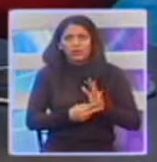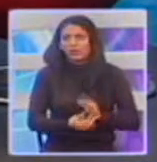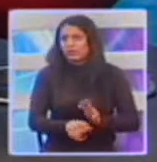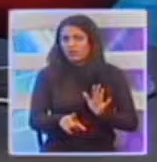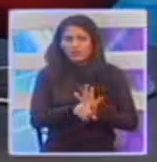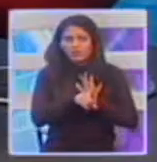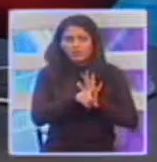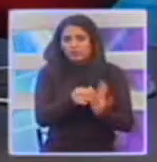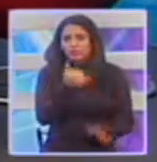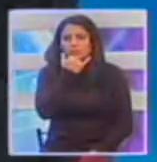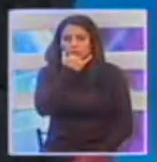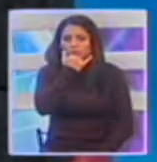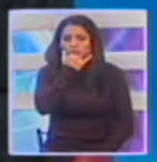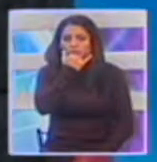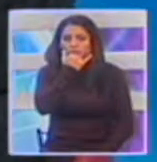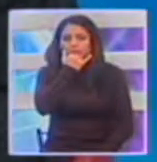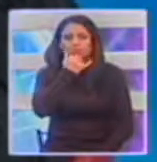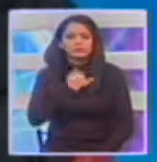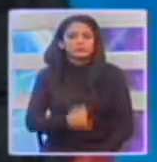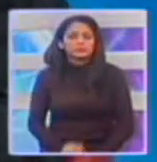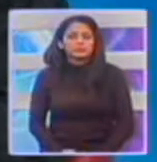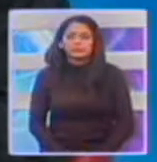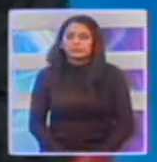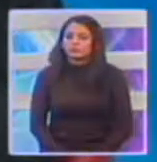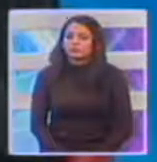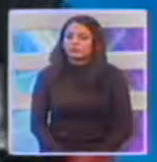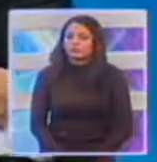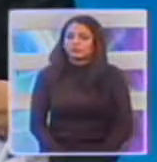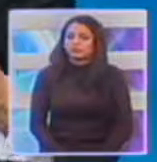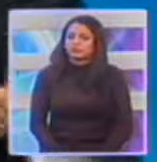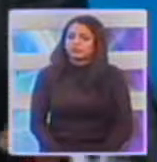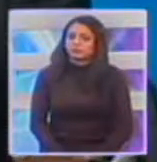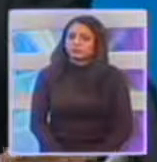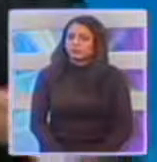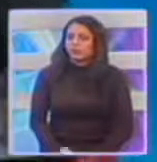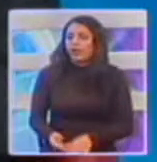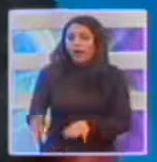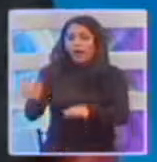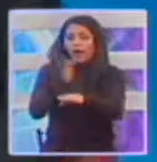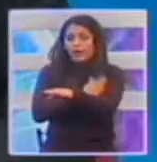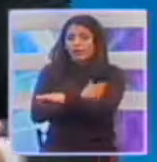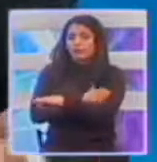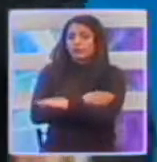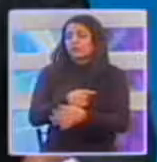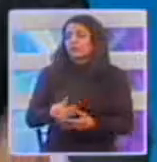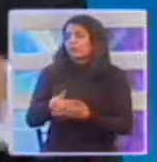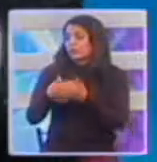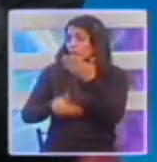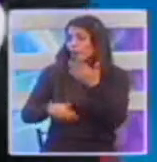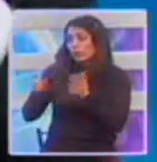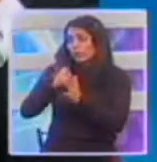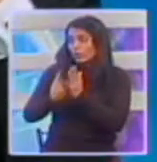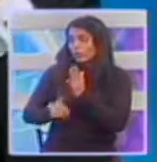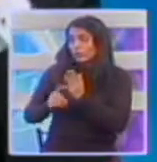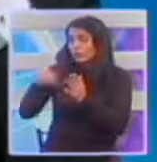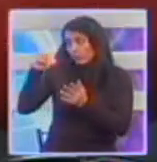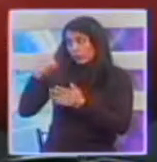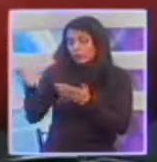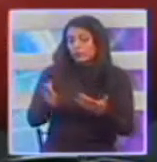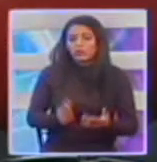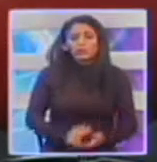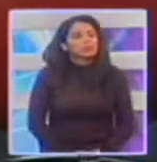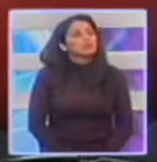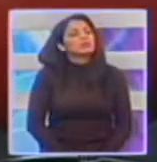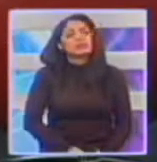justamente cuando presentó las pruebas de cargo ahí debió haber pedido la presencia o la comparecencia de funcionarios de semir en la